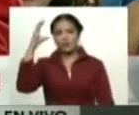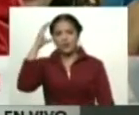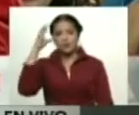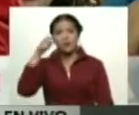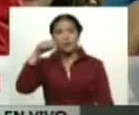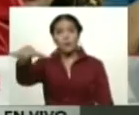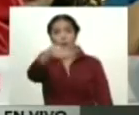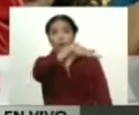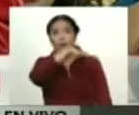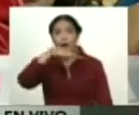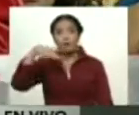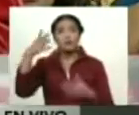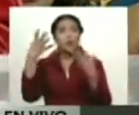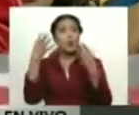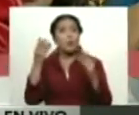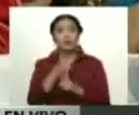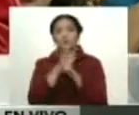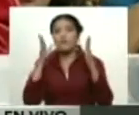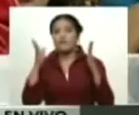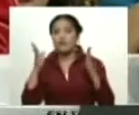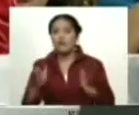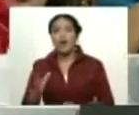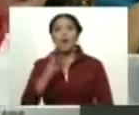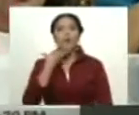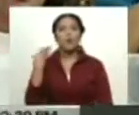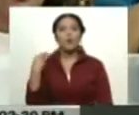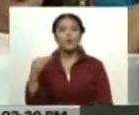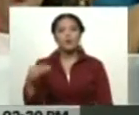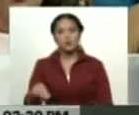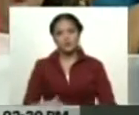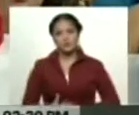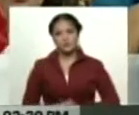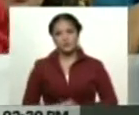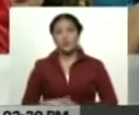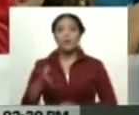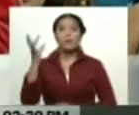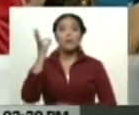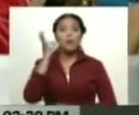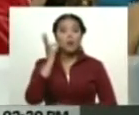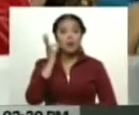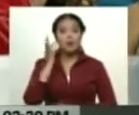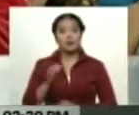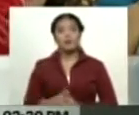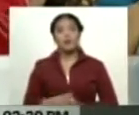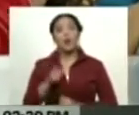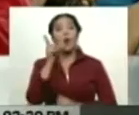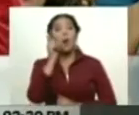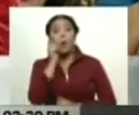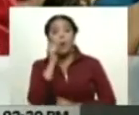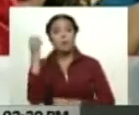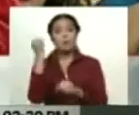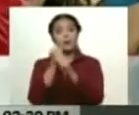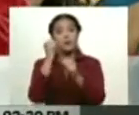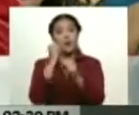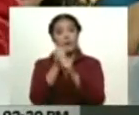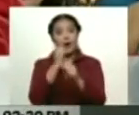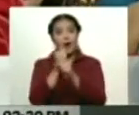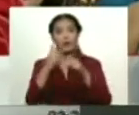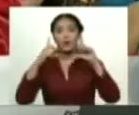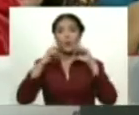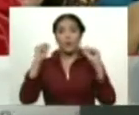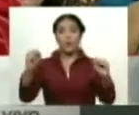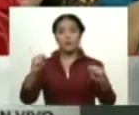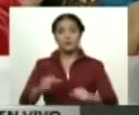de decenas de venezolanos, de la juventud, de mujeres, de hombres, de trabajadores, de